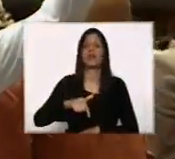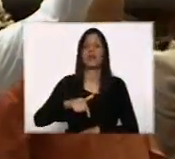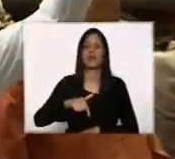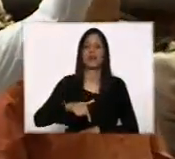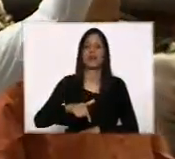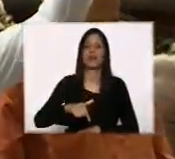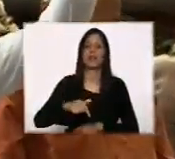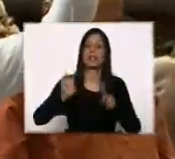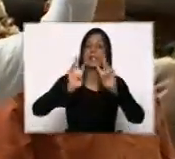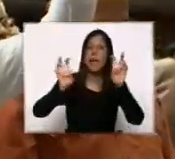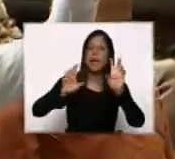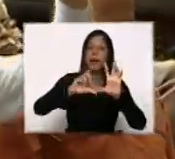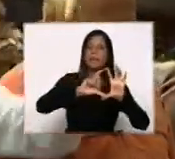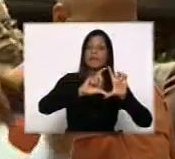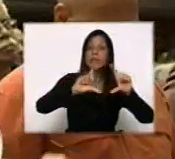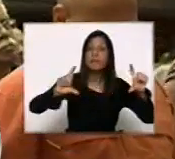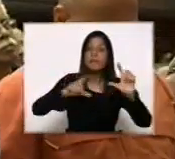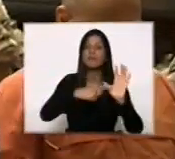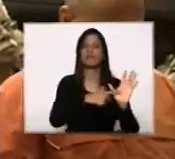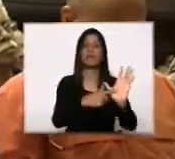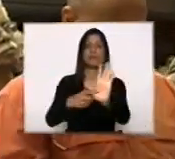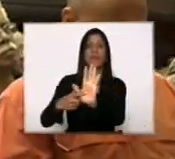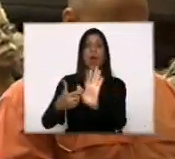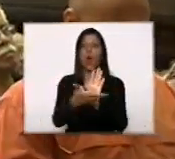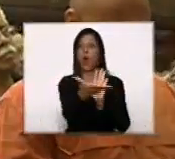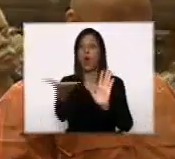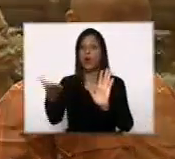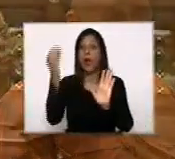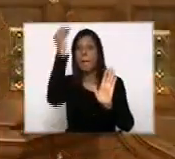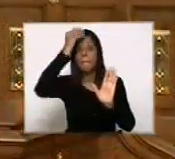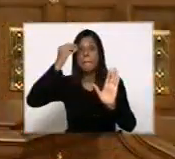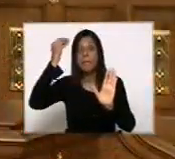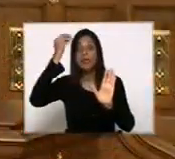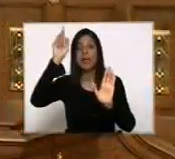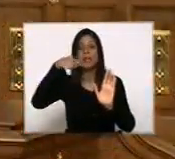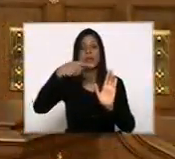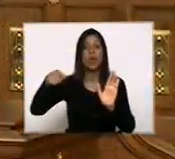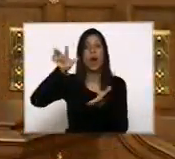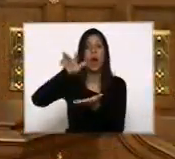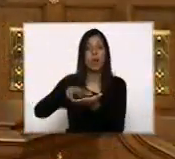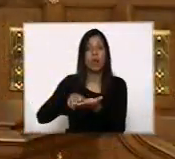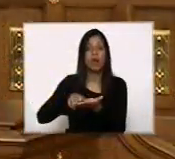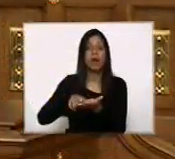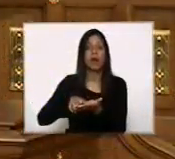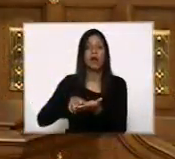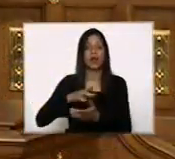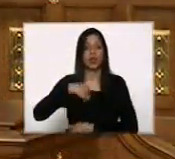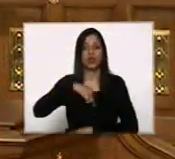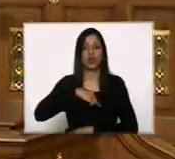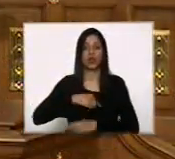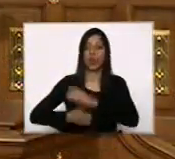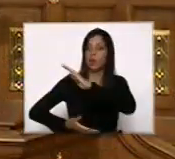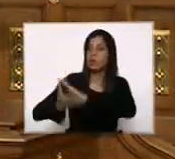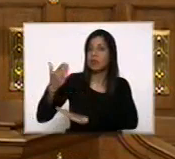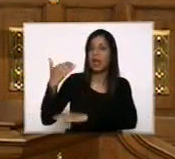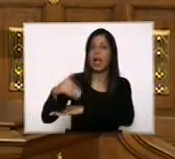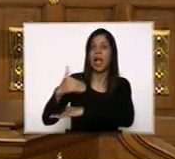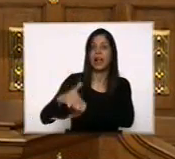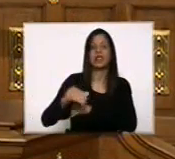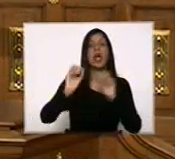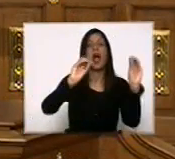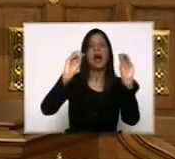esto no solo a consideración de esta Asamblea Nacional Constituyente, que nosotros somos voceros de ese pueblo, que de aquí tenemos que salir para la calle a hablar con el